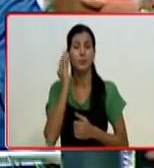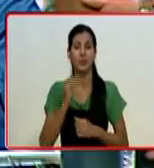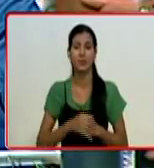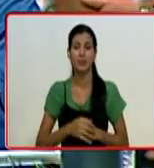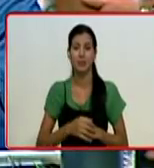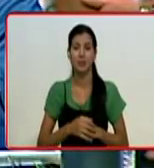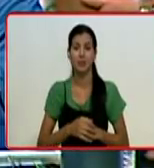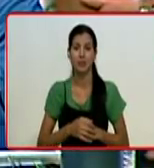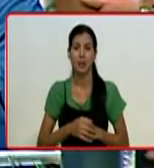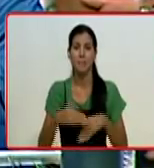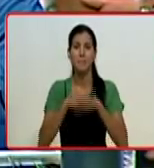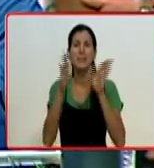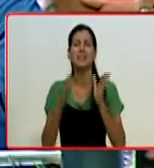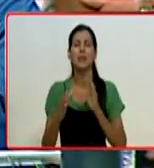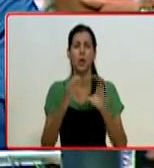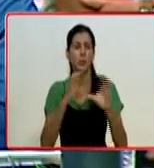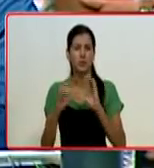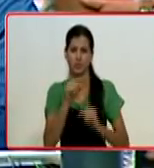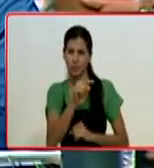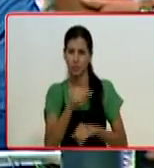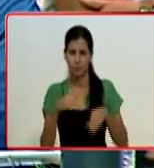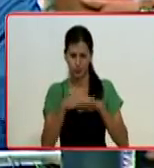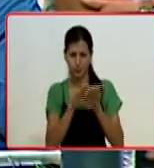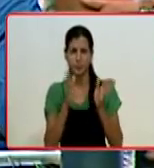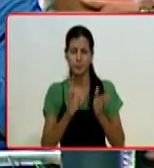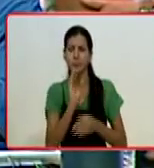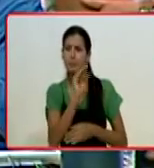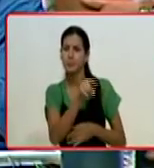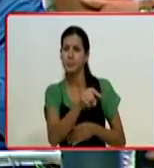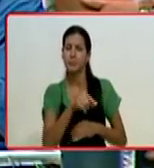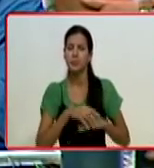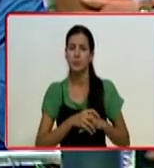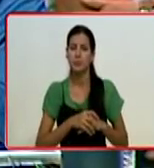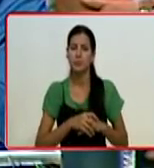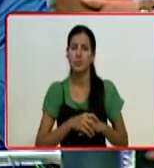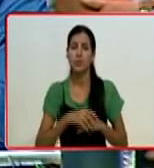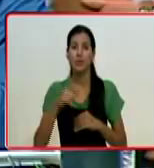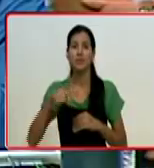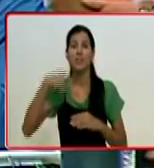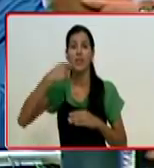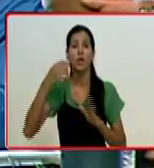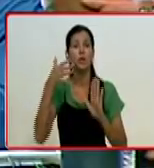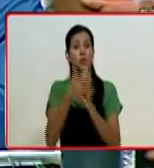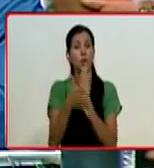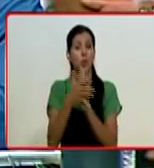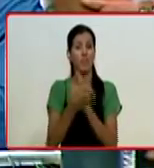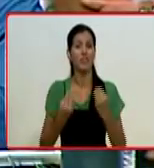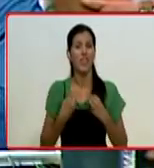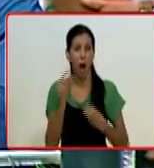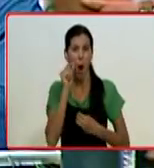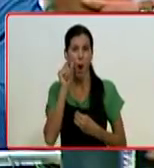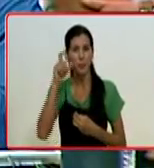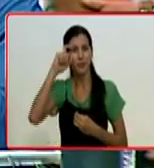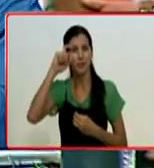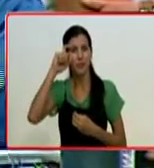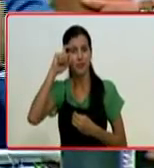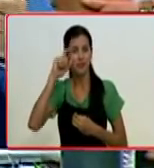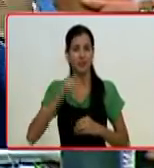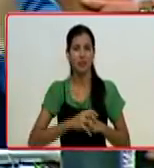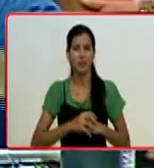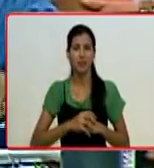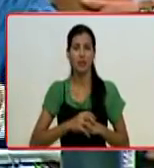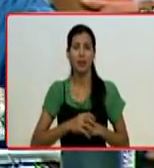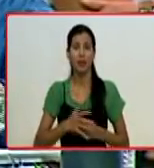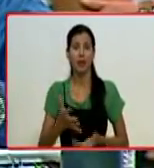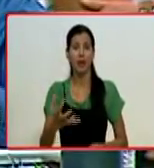Jacqueline, un documental sobre la vida de Snowden, parece que es muy bueno. Se ganó un premio Oscar, sería